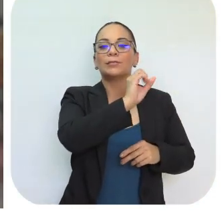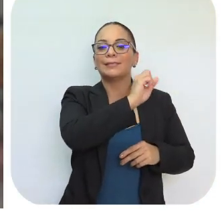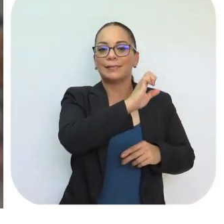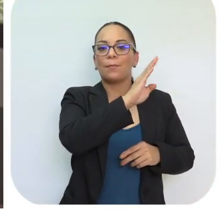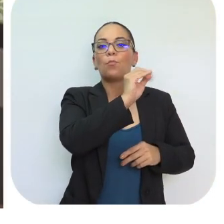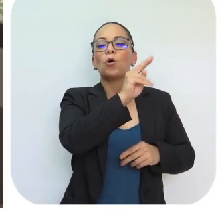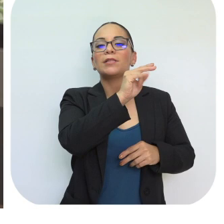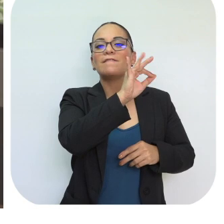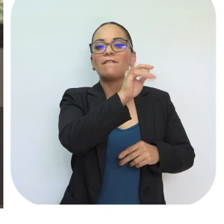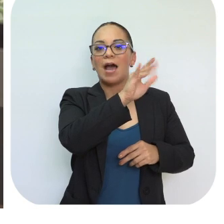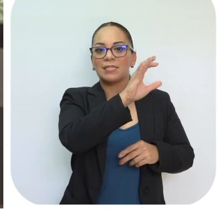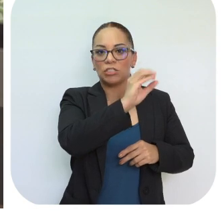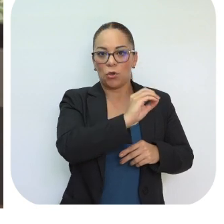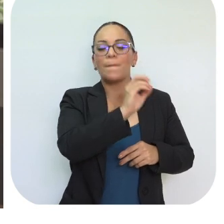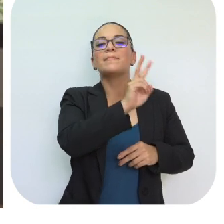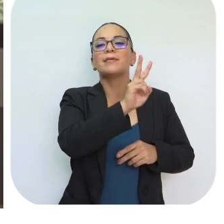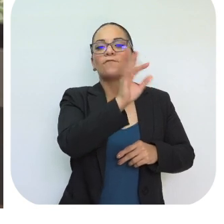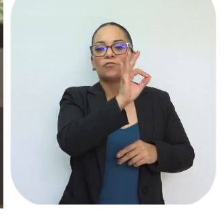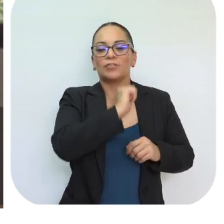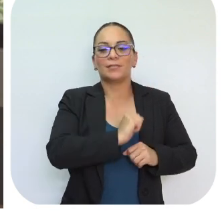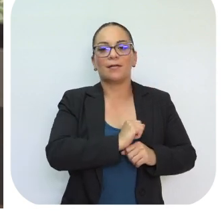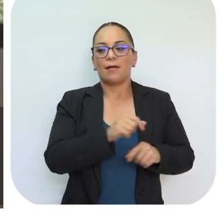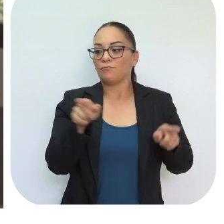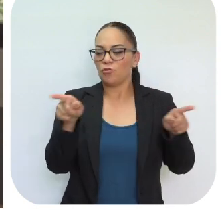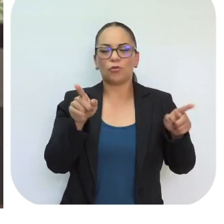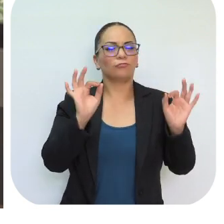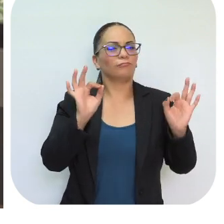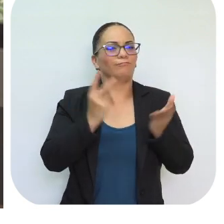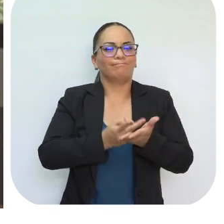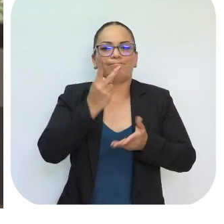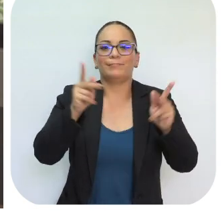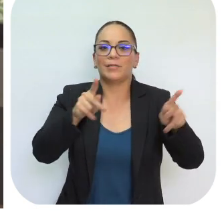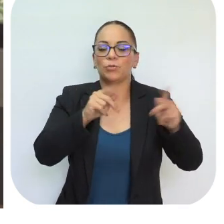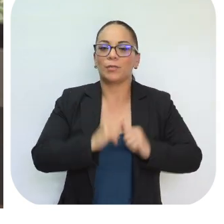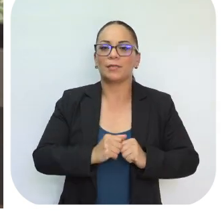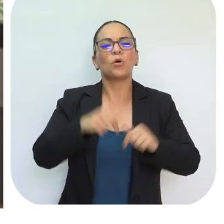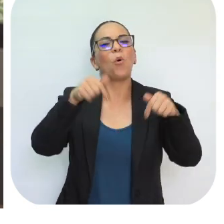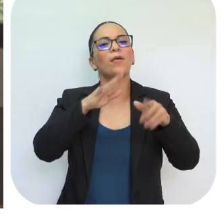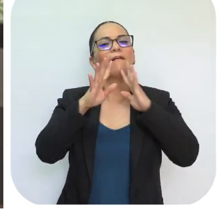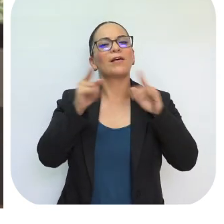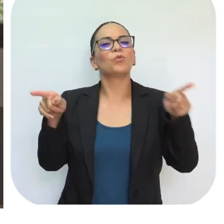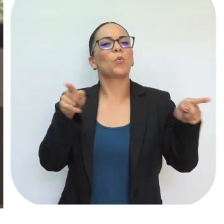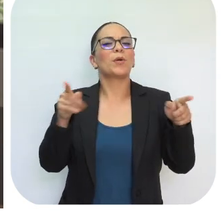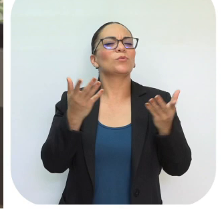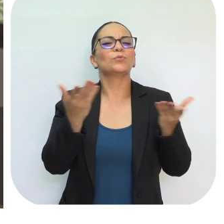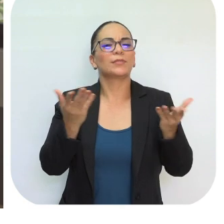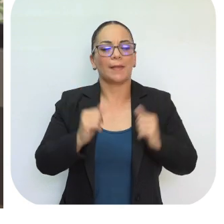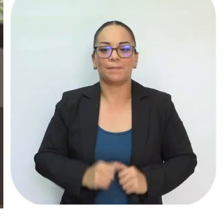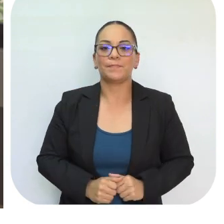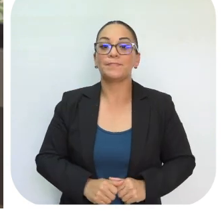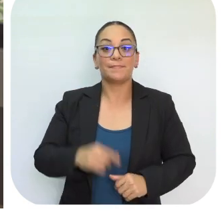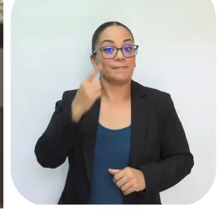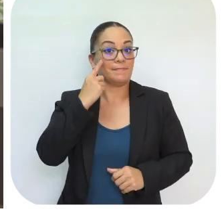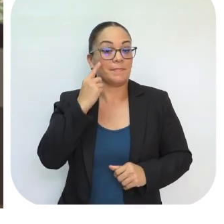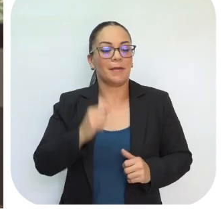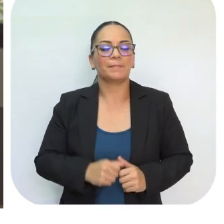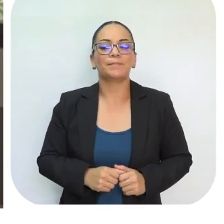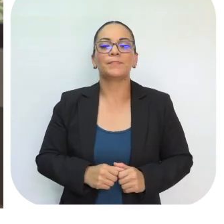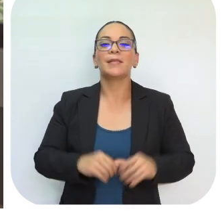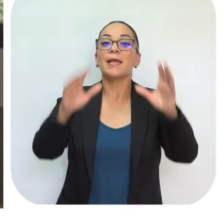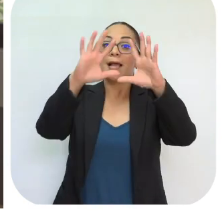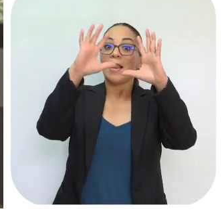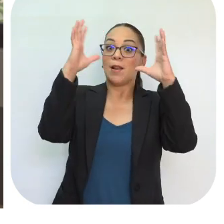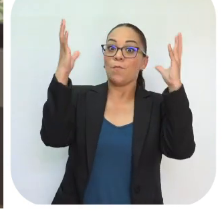Fonseca, el te valiosísimo. ¿Y por qué estamos hablando con ellos? Mire, déjeme empezar. Existen en el